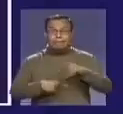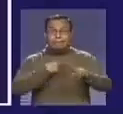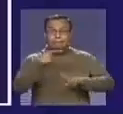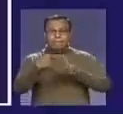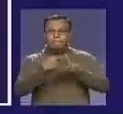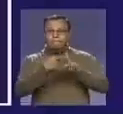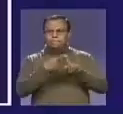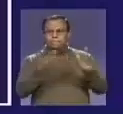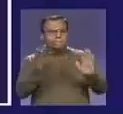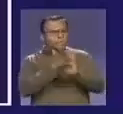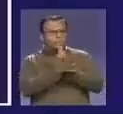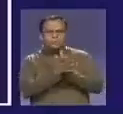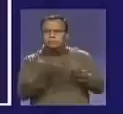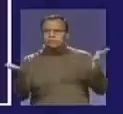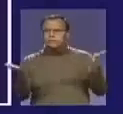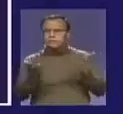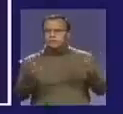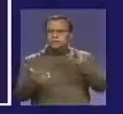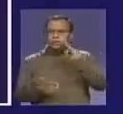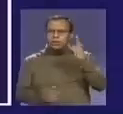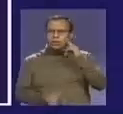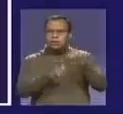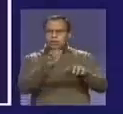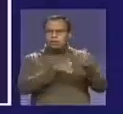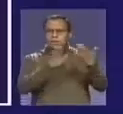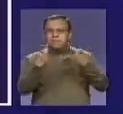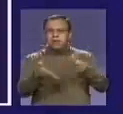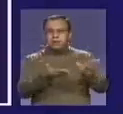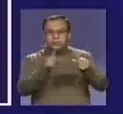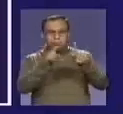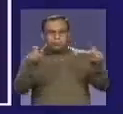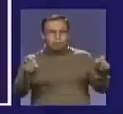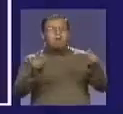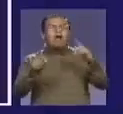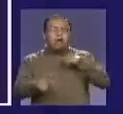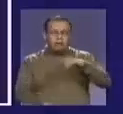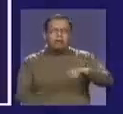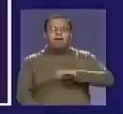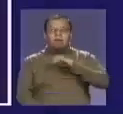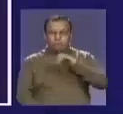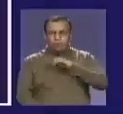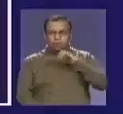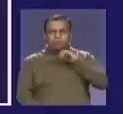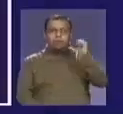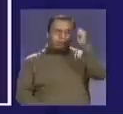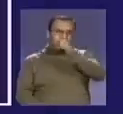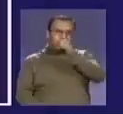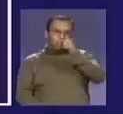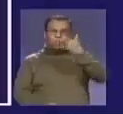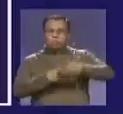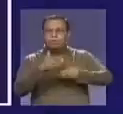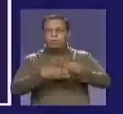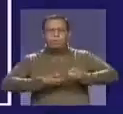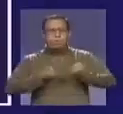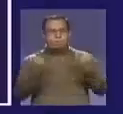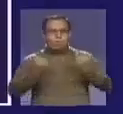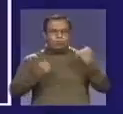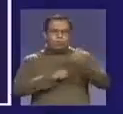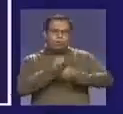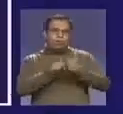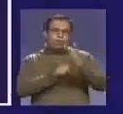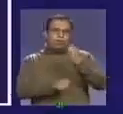que dónde sacamos esas cifras inicialmente. Las cifras son de la Secretaría Digital de Planeación con base en una caracterización de la población afrodescendiente en Bogotá del